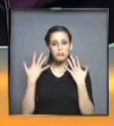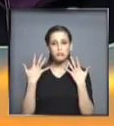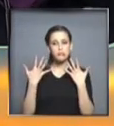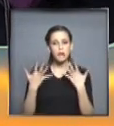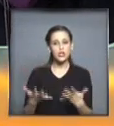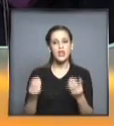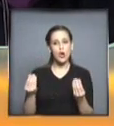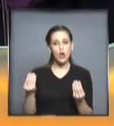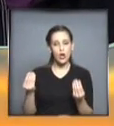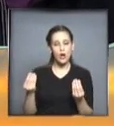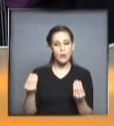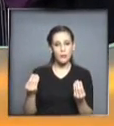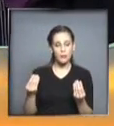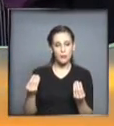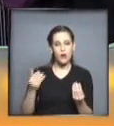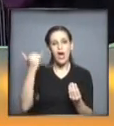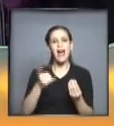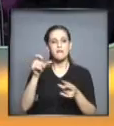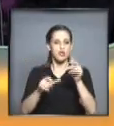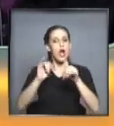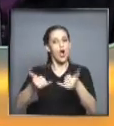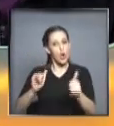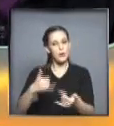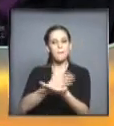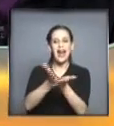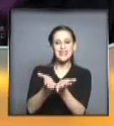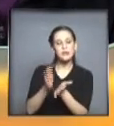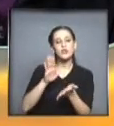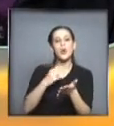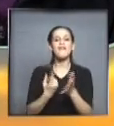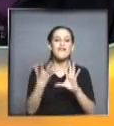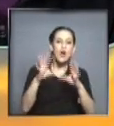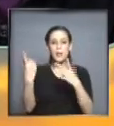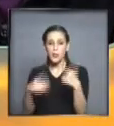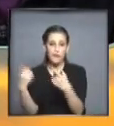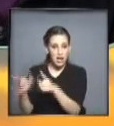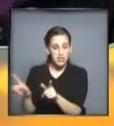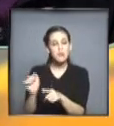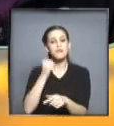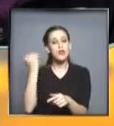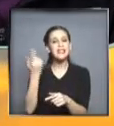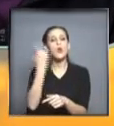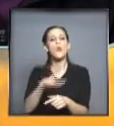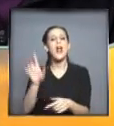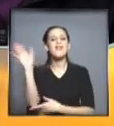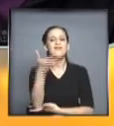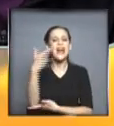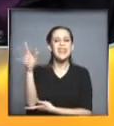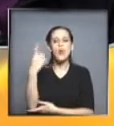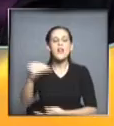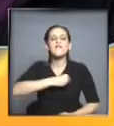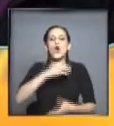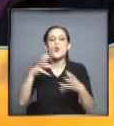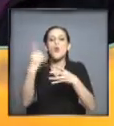los dos extremos de cómo hay jóvenes que participan, pueden participar de una forma u otra y lo importante es qué banderas levantan. ¿Qué es lo que